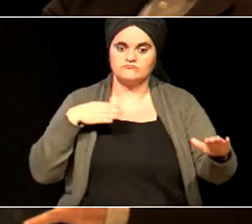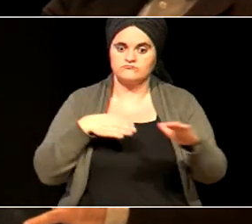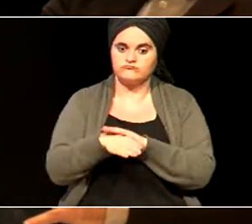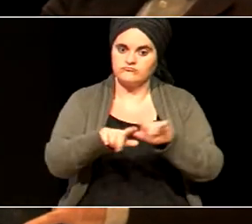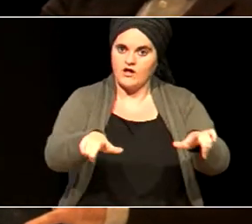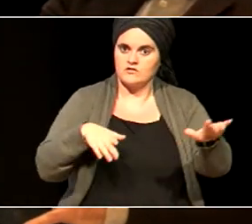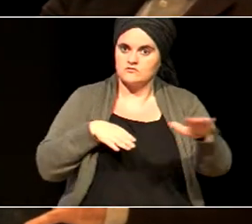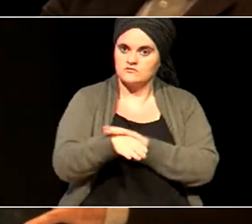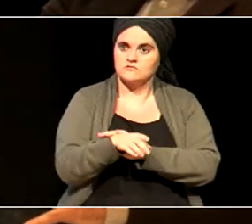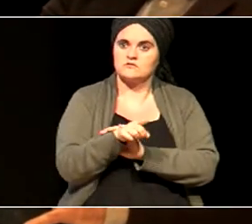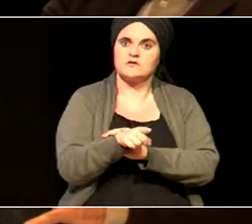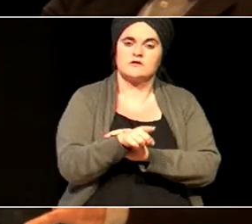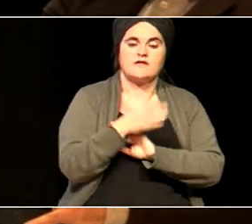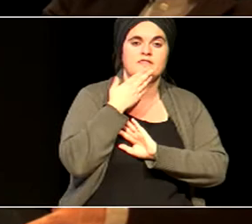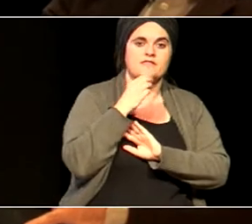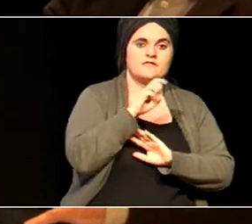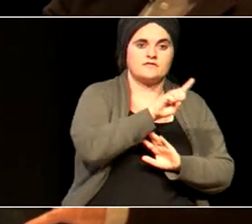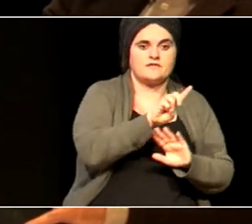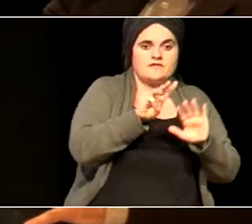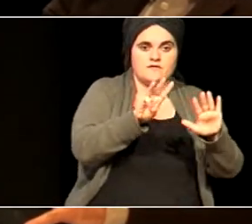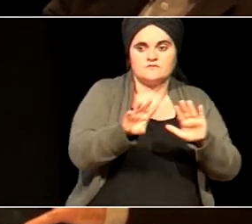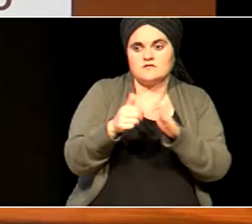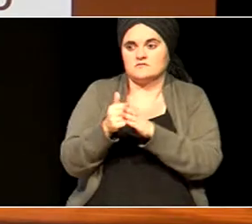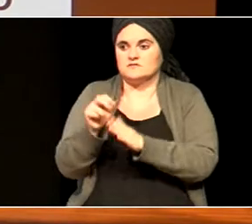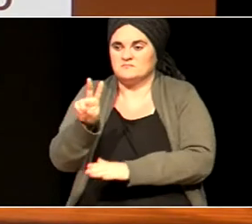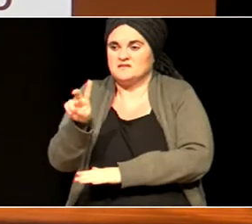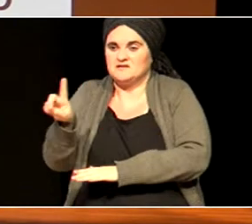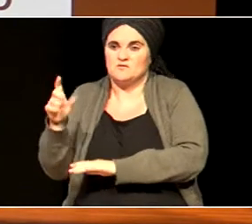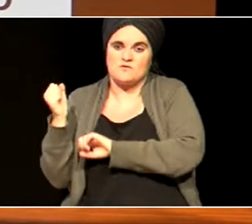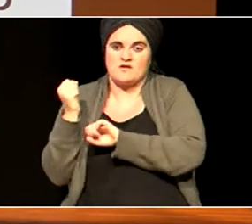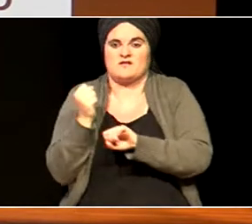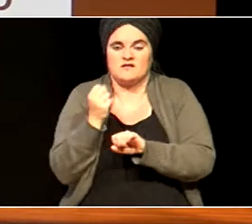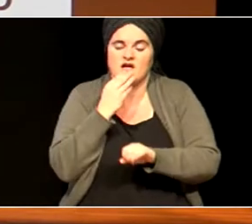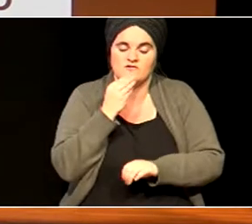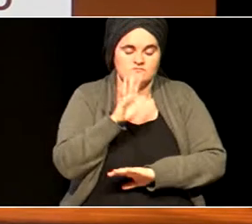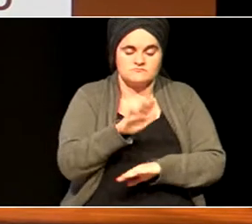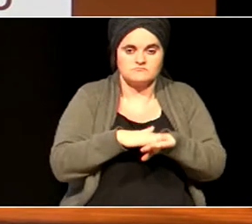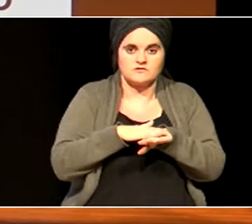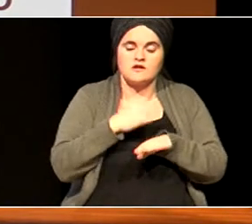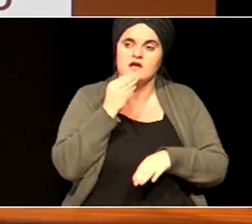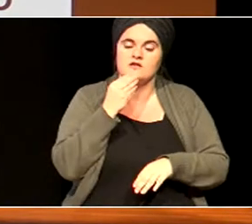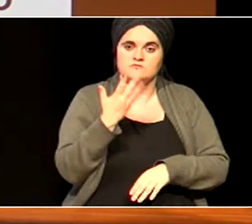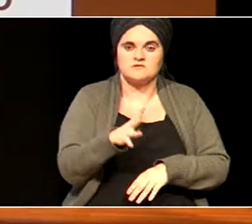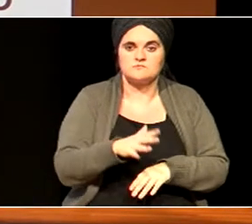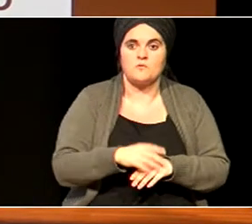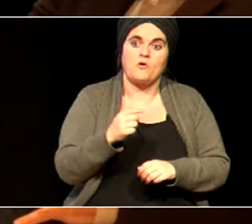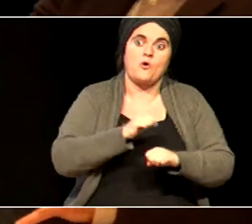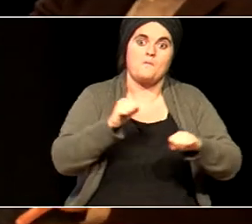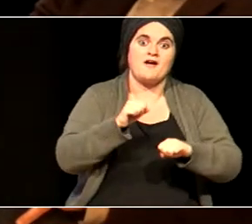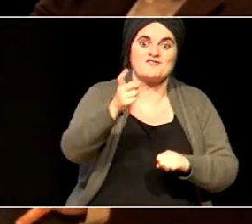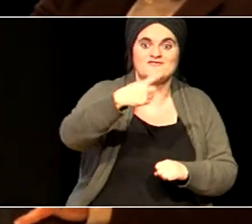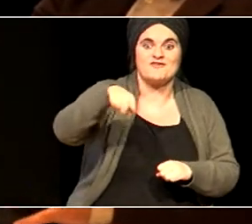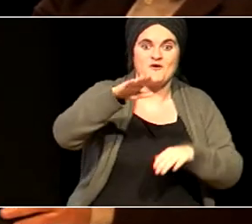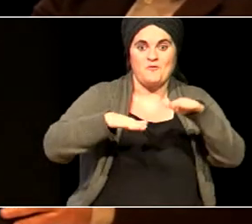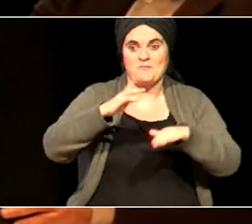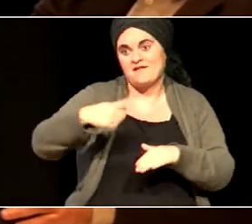son alumnos que están entre los 18 y los 21 años. Son un poco mayores que la mayoría de los alumnos con los que trabajáis, la mayoría de los que estáis